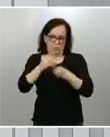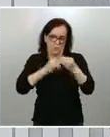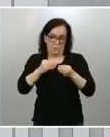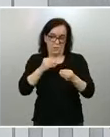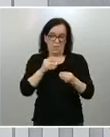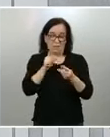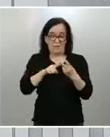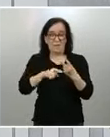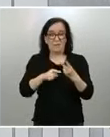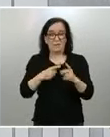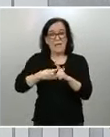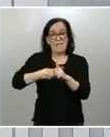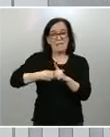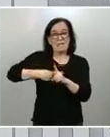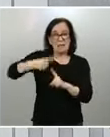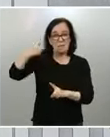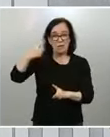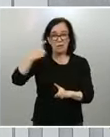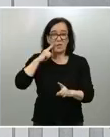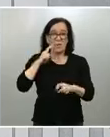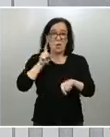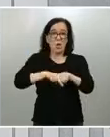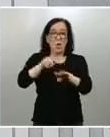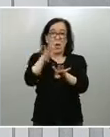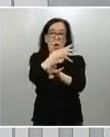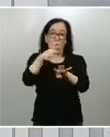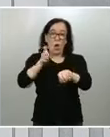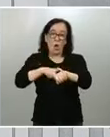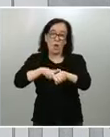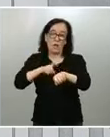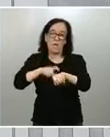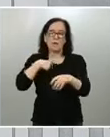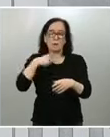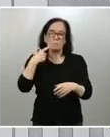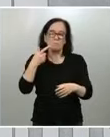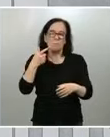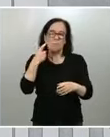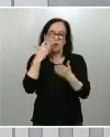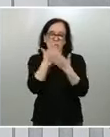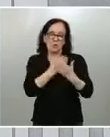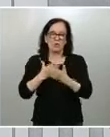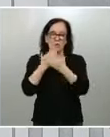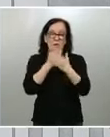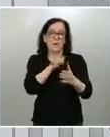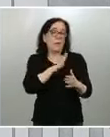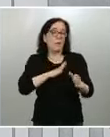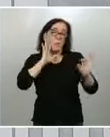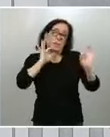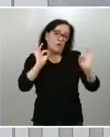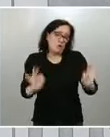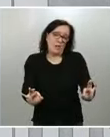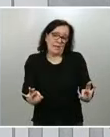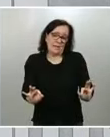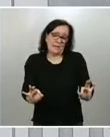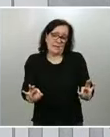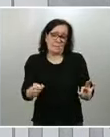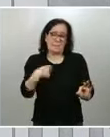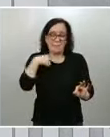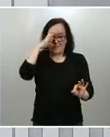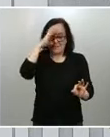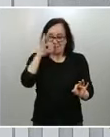temperaturas y a las franjas horarias bueno vamos también a estudiar este tema un momento son las que son creemos que dan